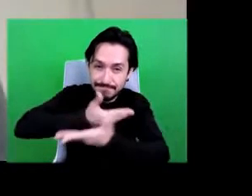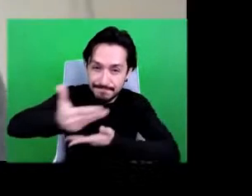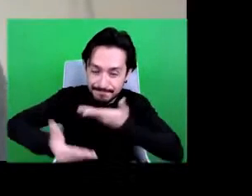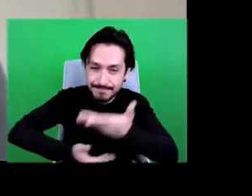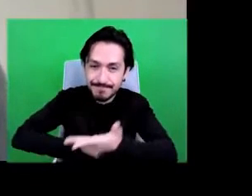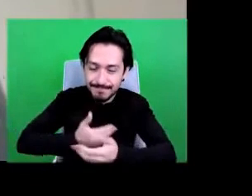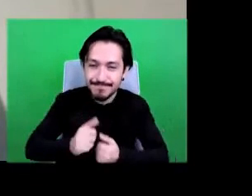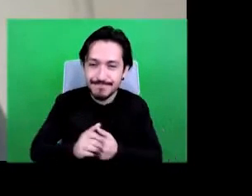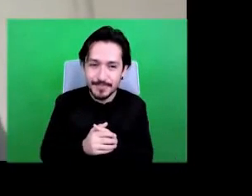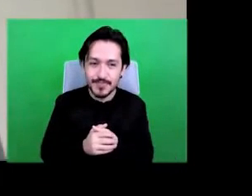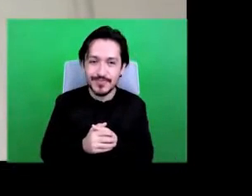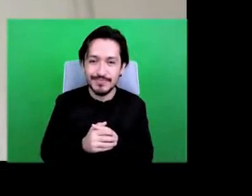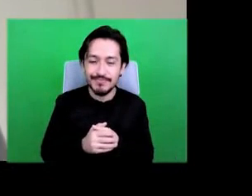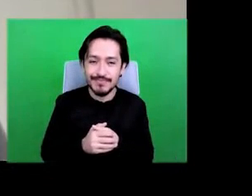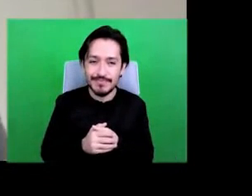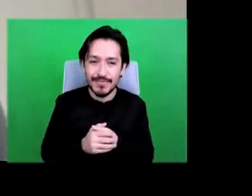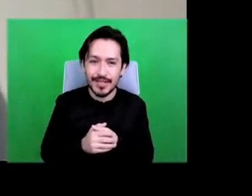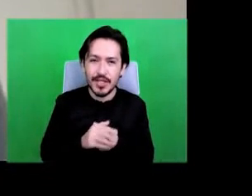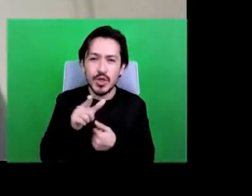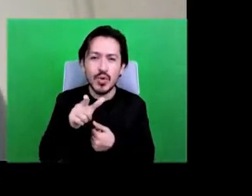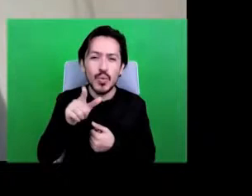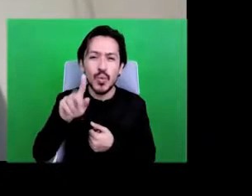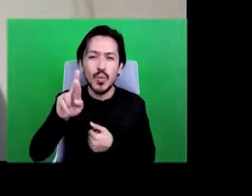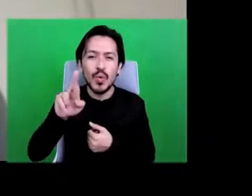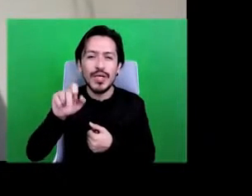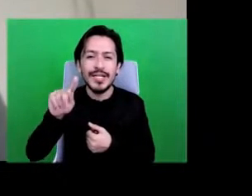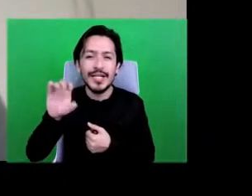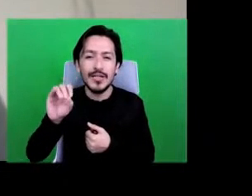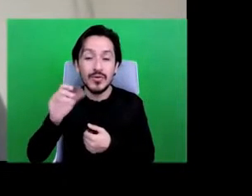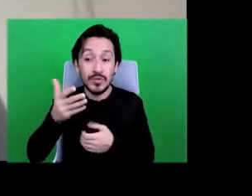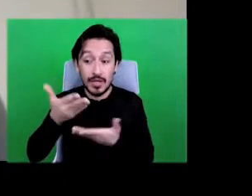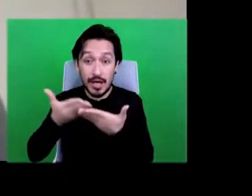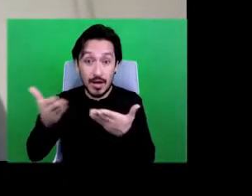Perfecto, colaboración. ¿Y tu reto? ¿El reto que sigue a partir de hoy?